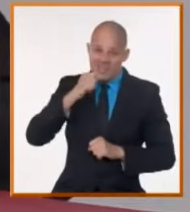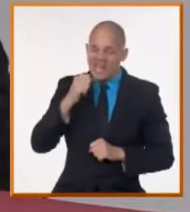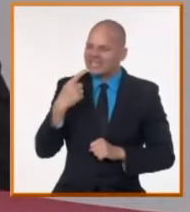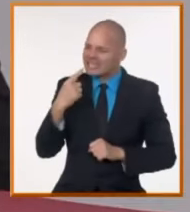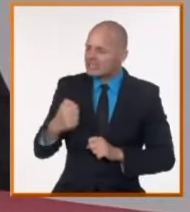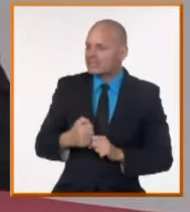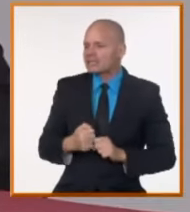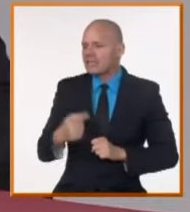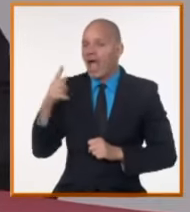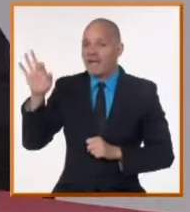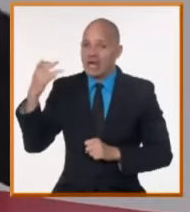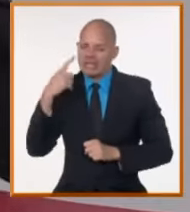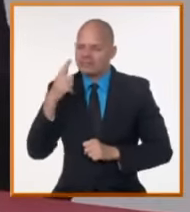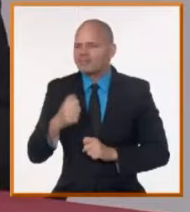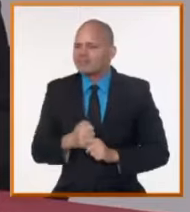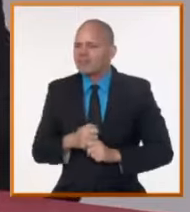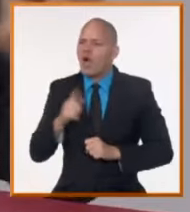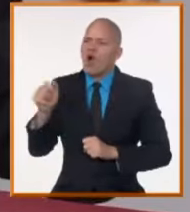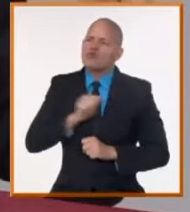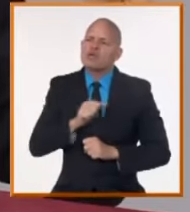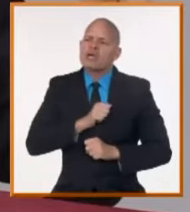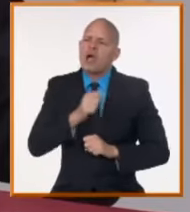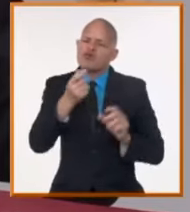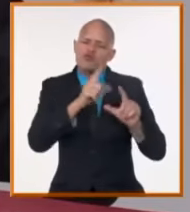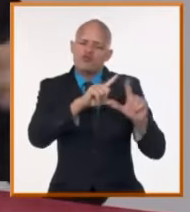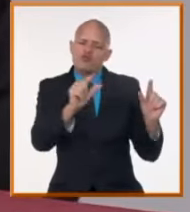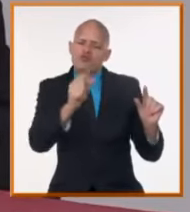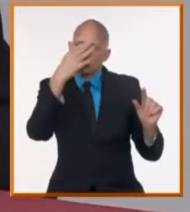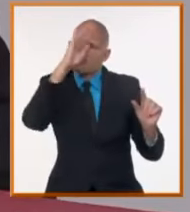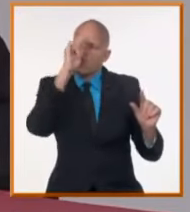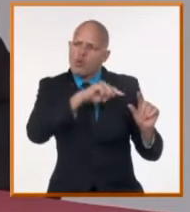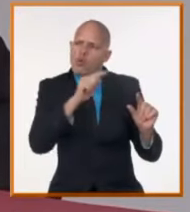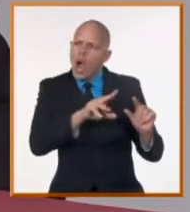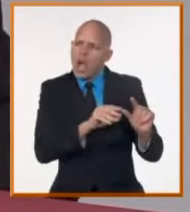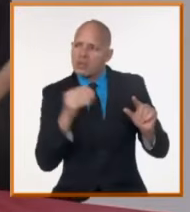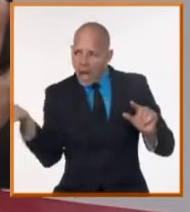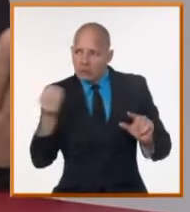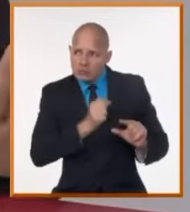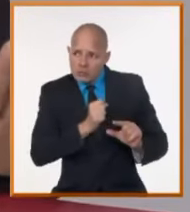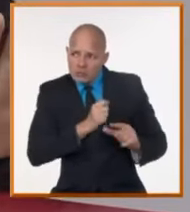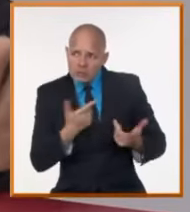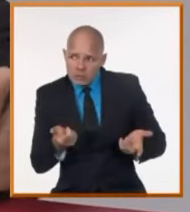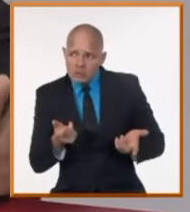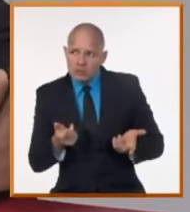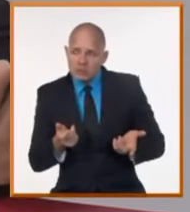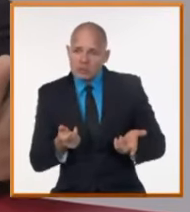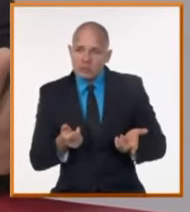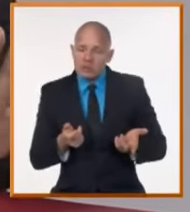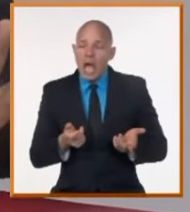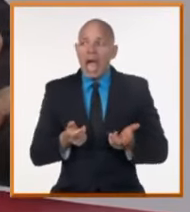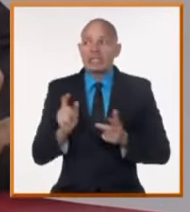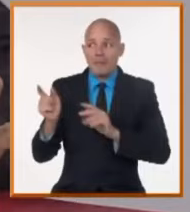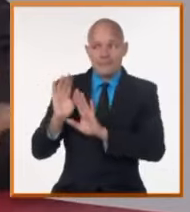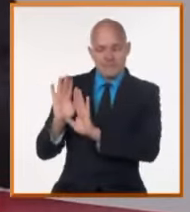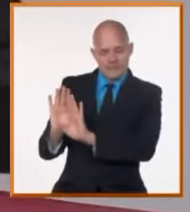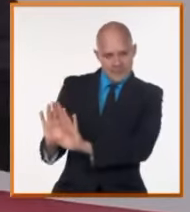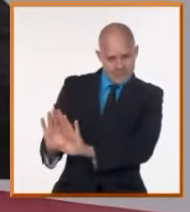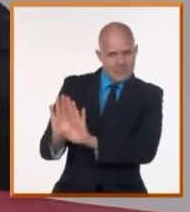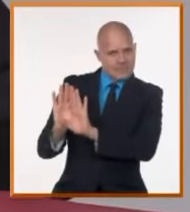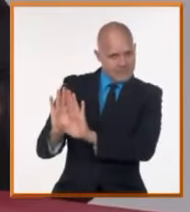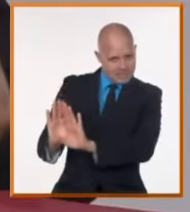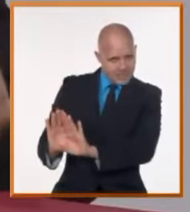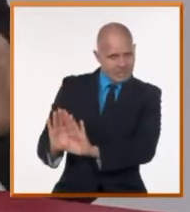medio de eso, lo primero que hace John Quincy Adams es escribirle al embajador de Madrid y le dice: calma, tranquilo,